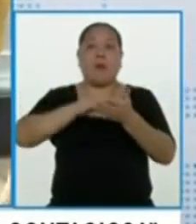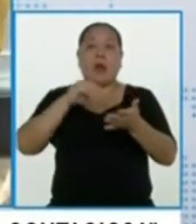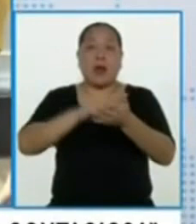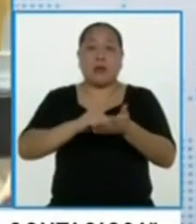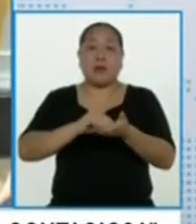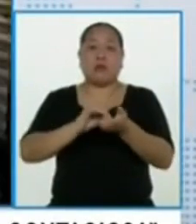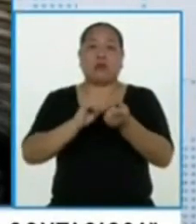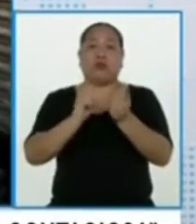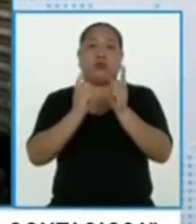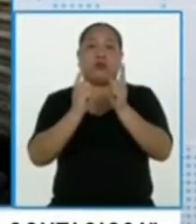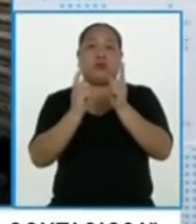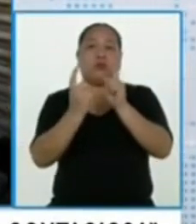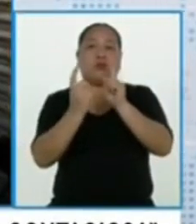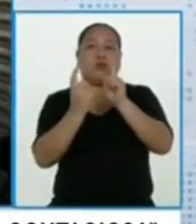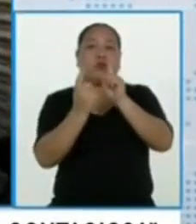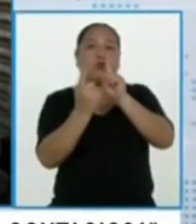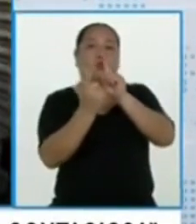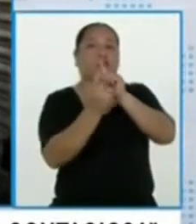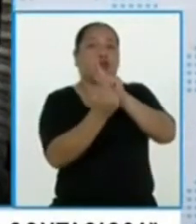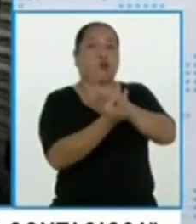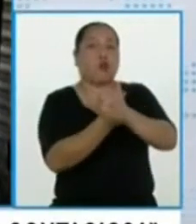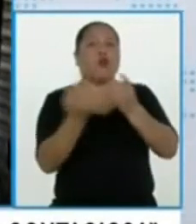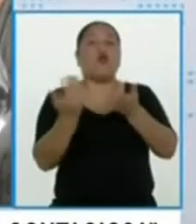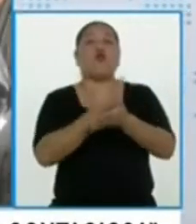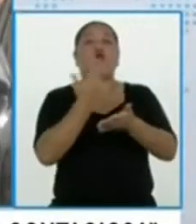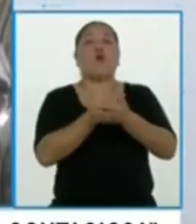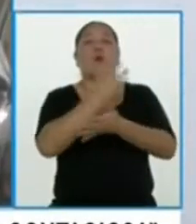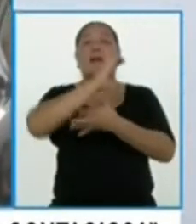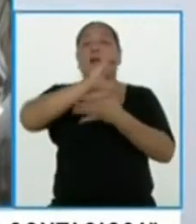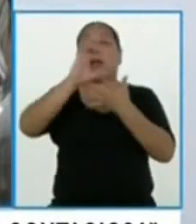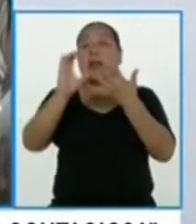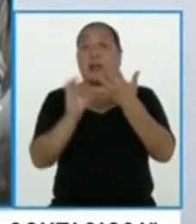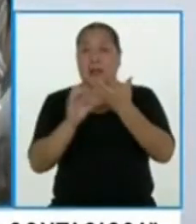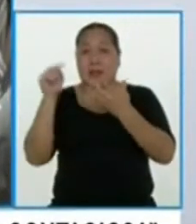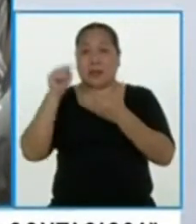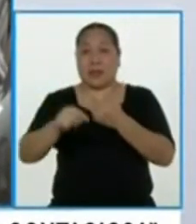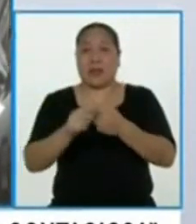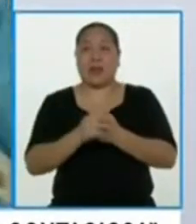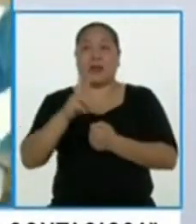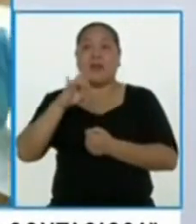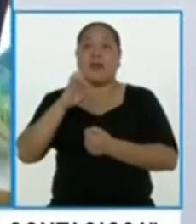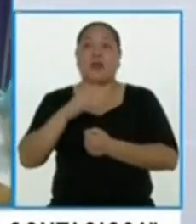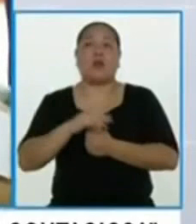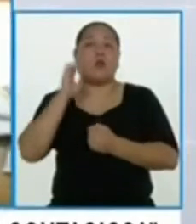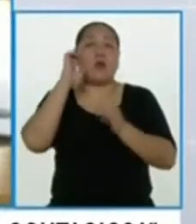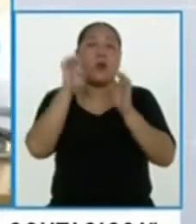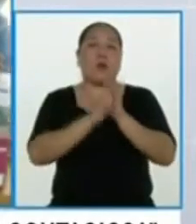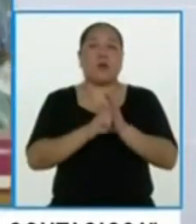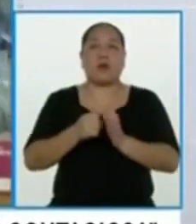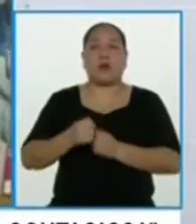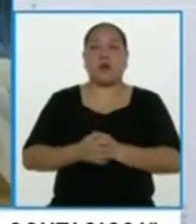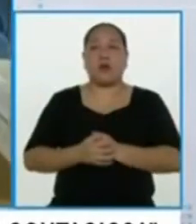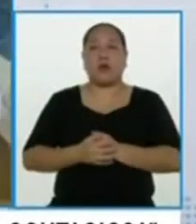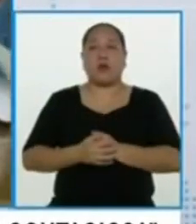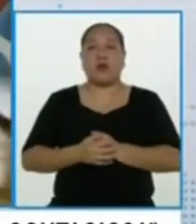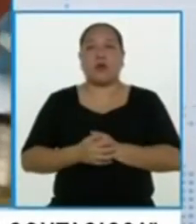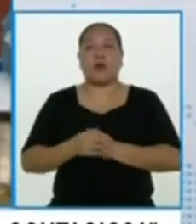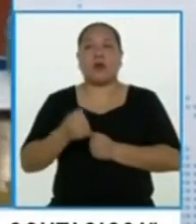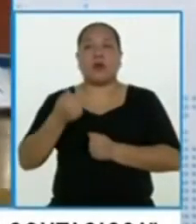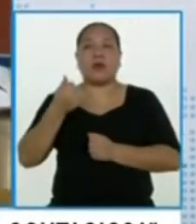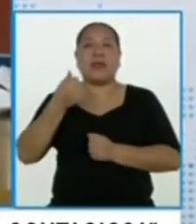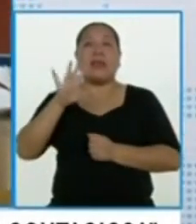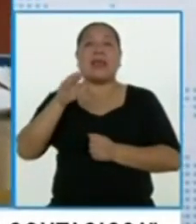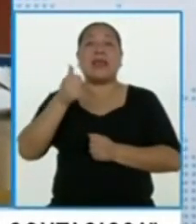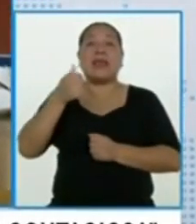acumulan las mutaciones, producen nuevos atributos del virus. En este caso en particular, llevamos 14, decíamos 2 en 3 más son 15